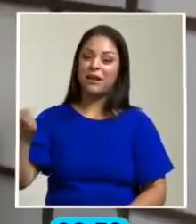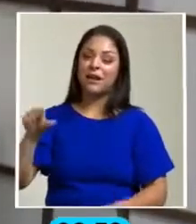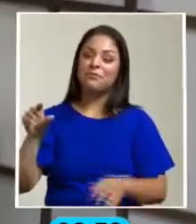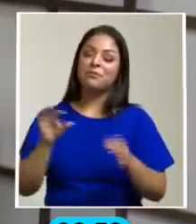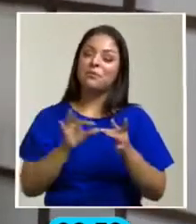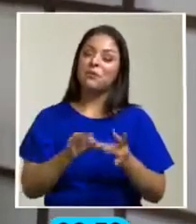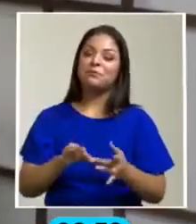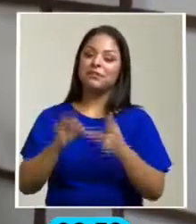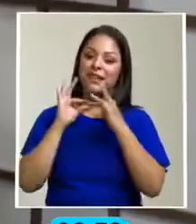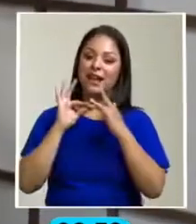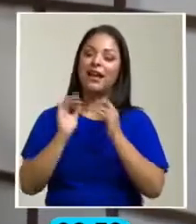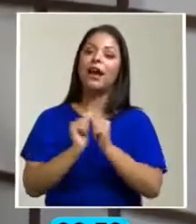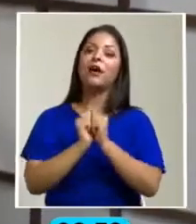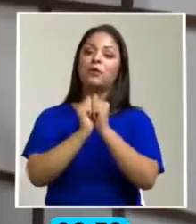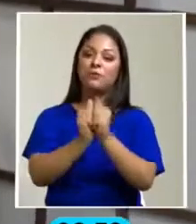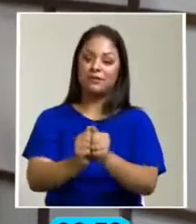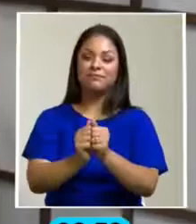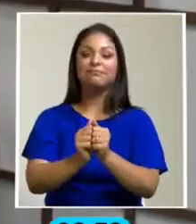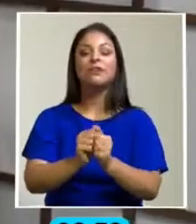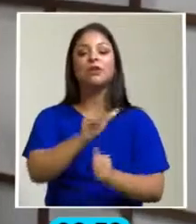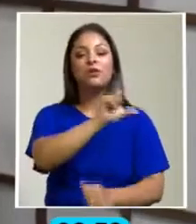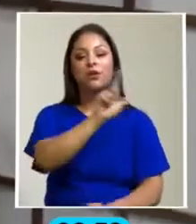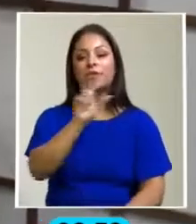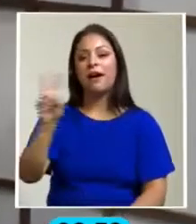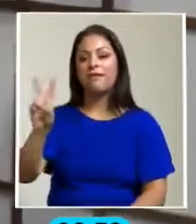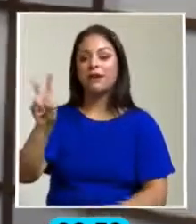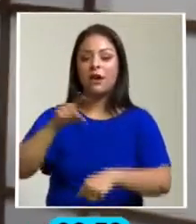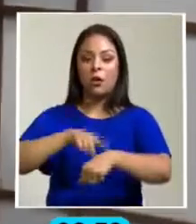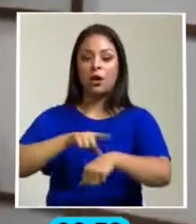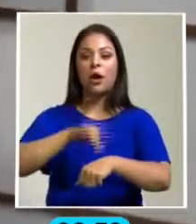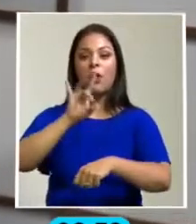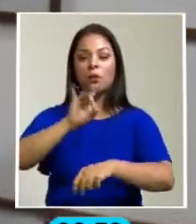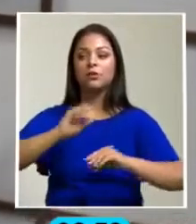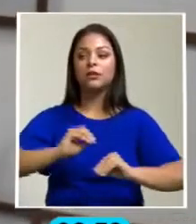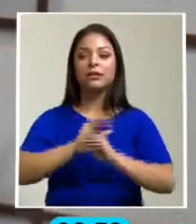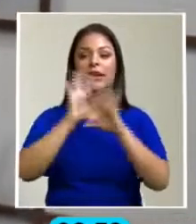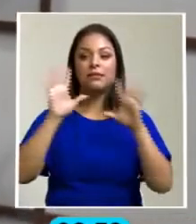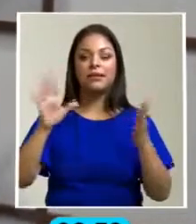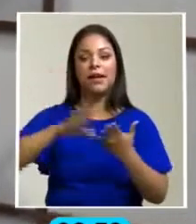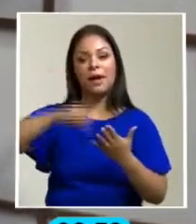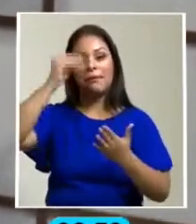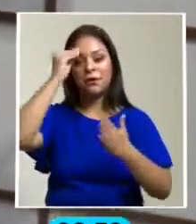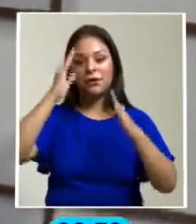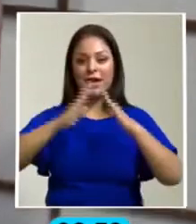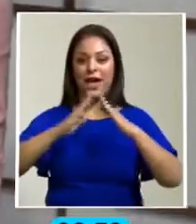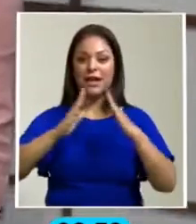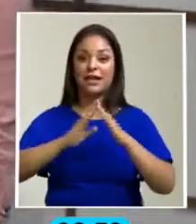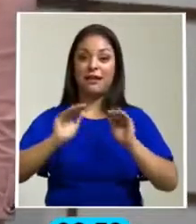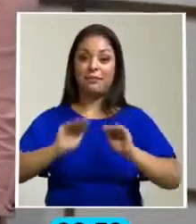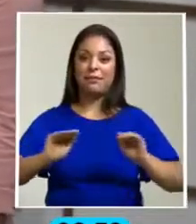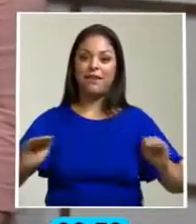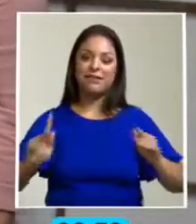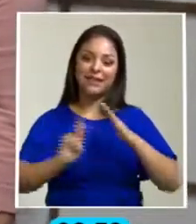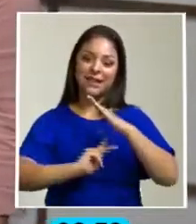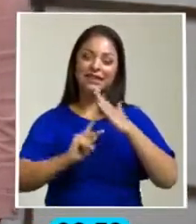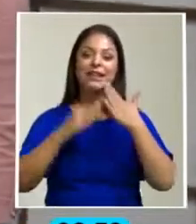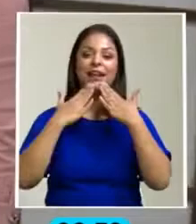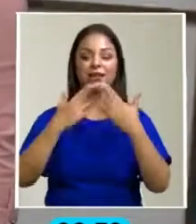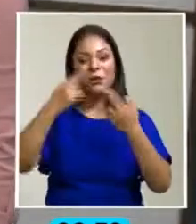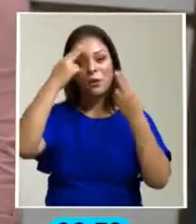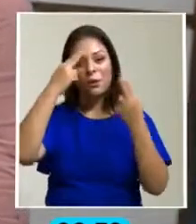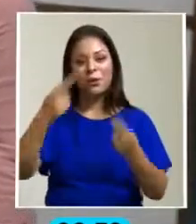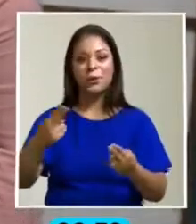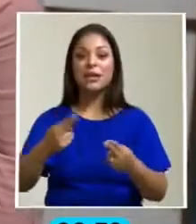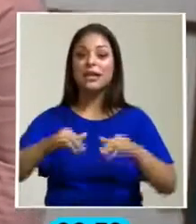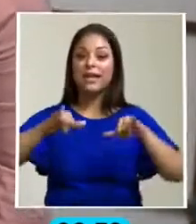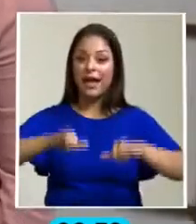especial. Acompañarnos entonces de lunes a viernes a partir de las 8 de la mañana. Aprende en Casa Primera Infancia. Muchas gracias, un honor. Y quédense